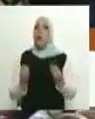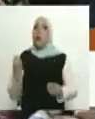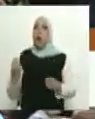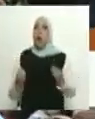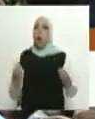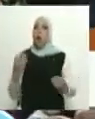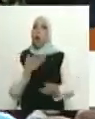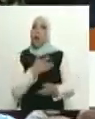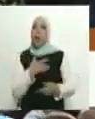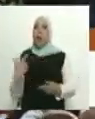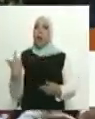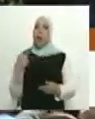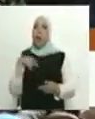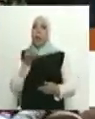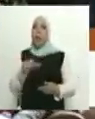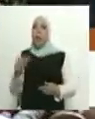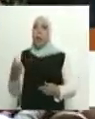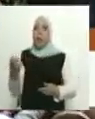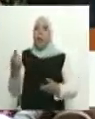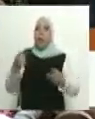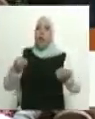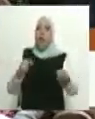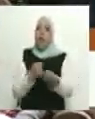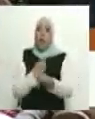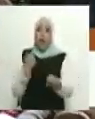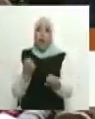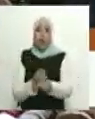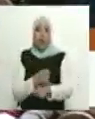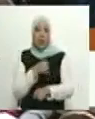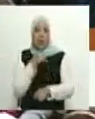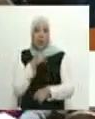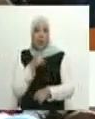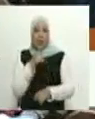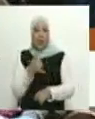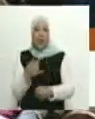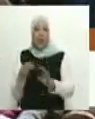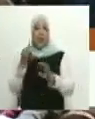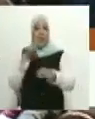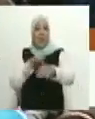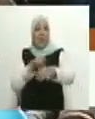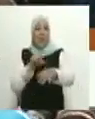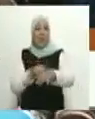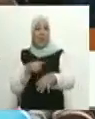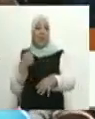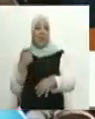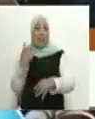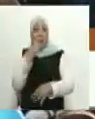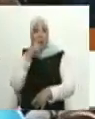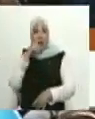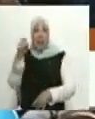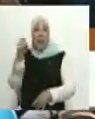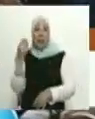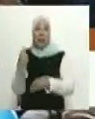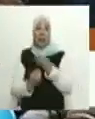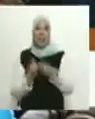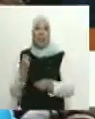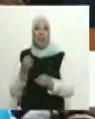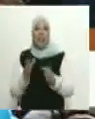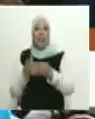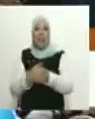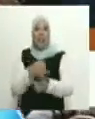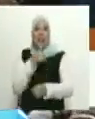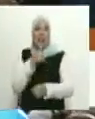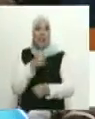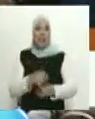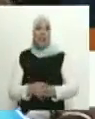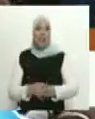aquí? Si tú pediste sanciones y cuando aquí no había para las medicinas, Nicolás Maduro tuvo que traer las medicinas escondidas para todo el